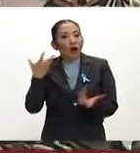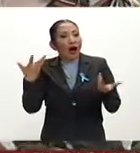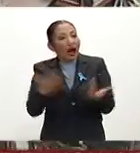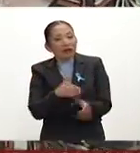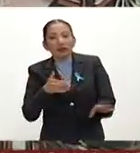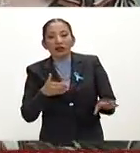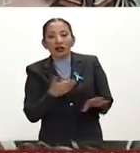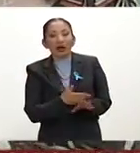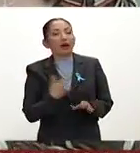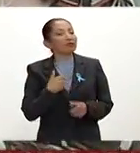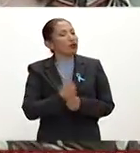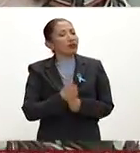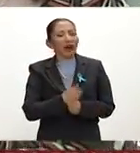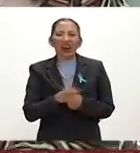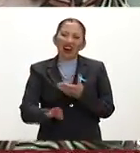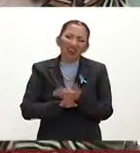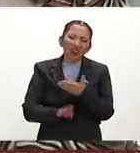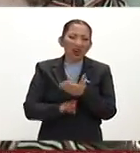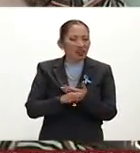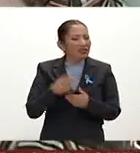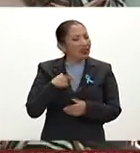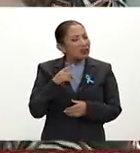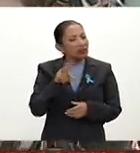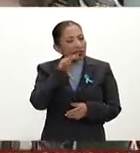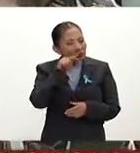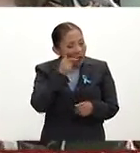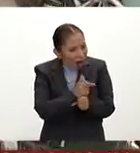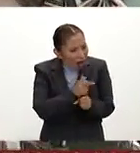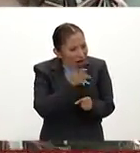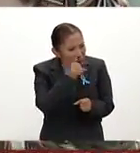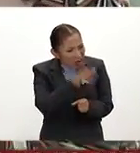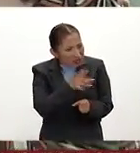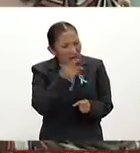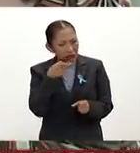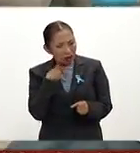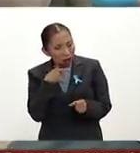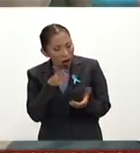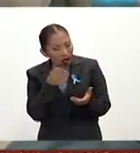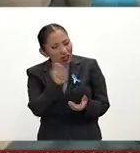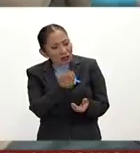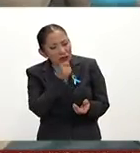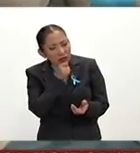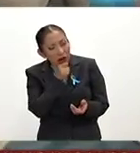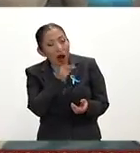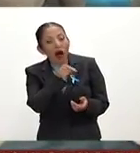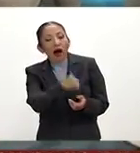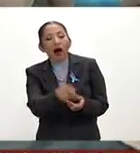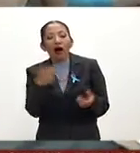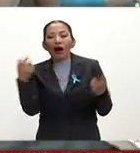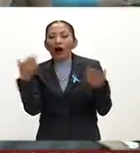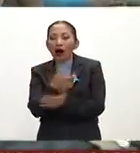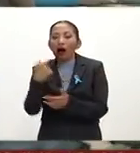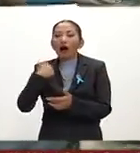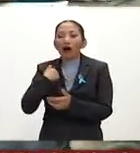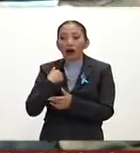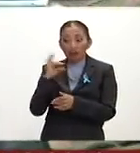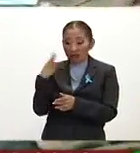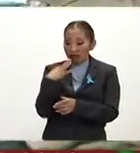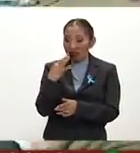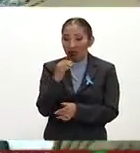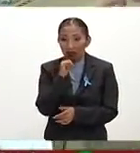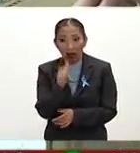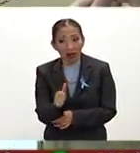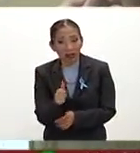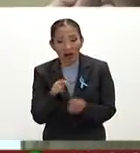sufriendo hasta que ves todo lo que engloba, ¿no? Al no querer ser postulados, o al